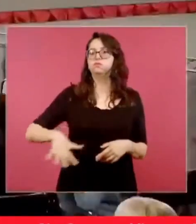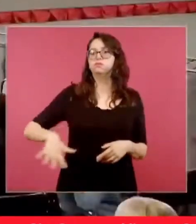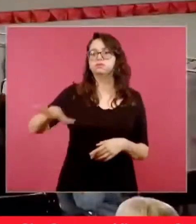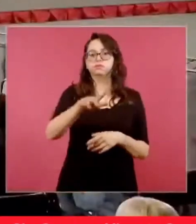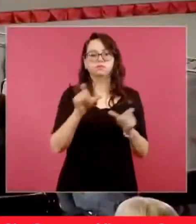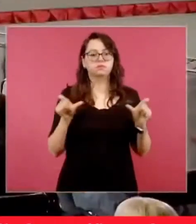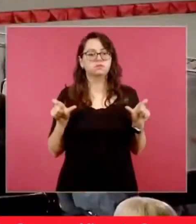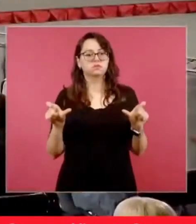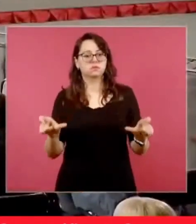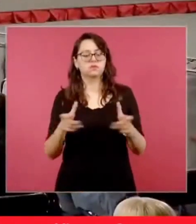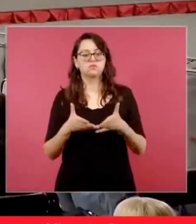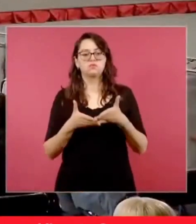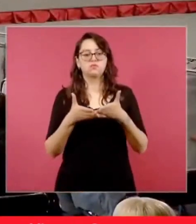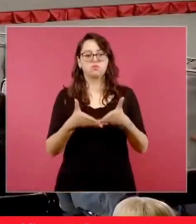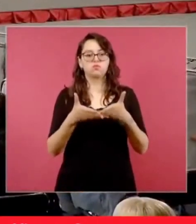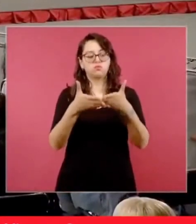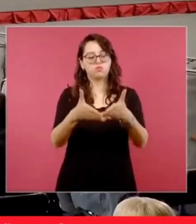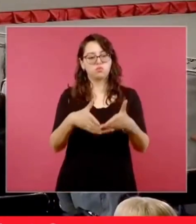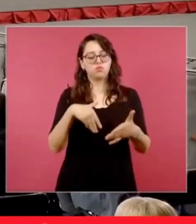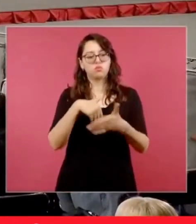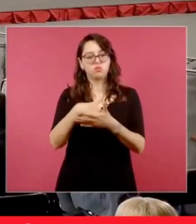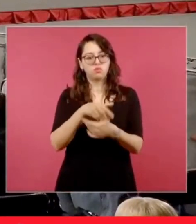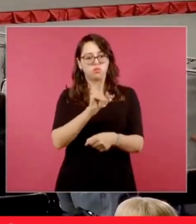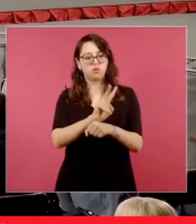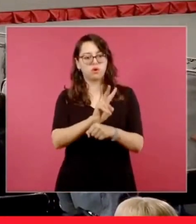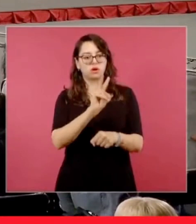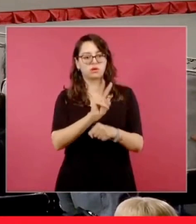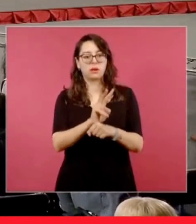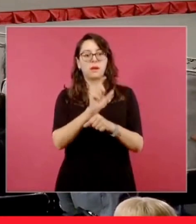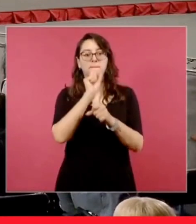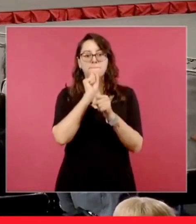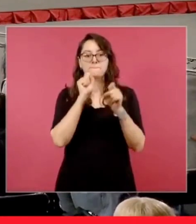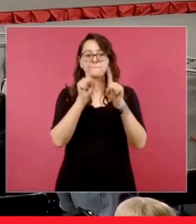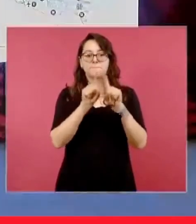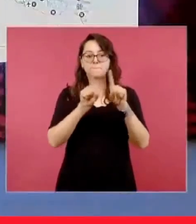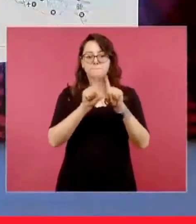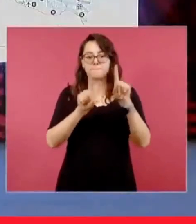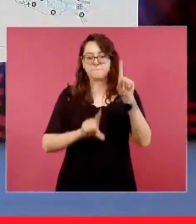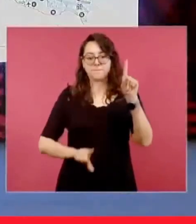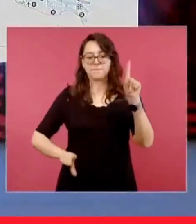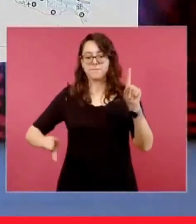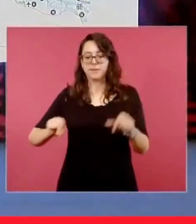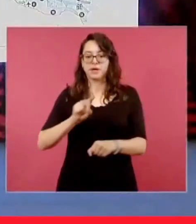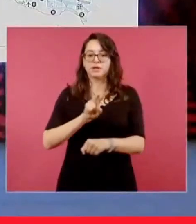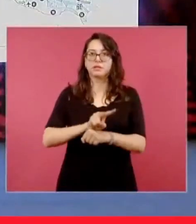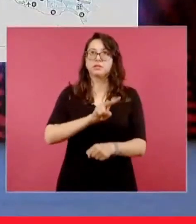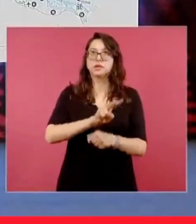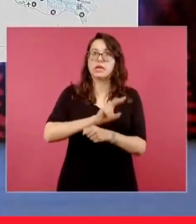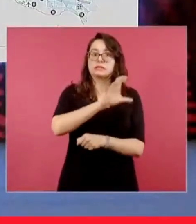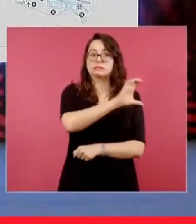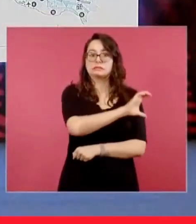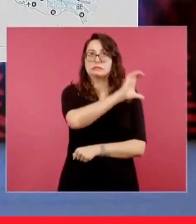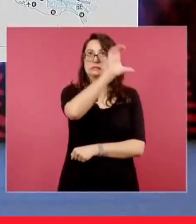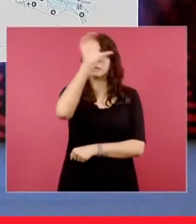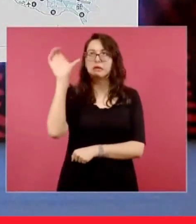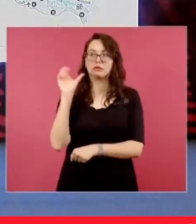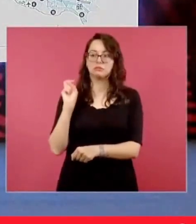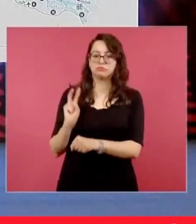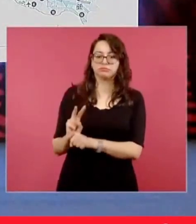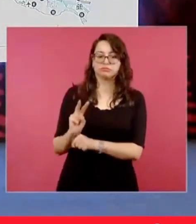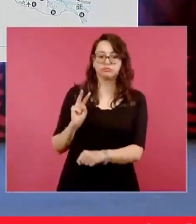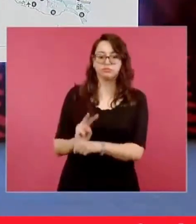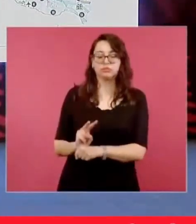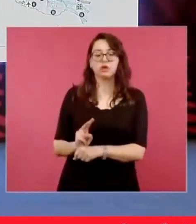aduanas y puertos la vigilancia del territorio y el espacio aéreo nacional eh el plan de migración